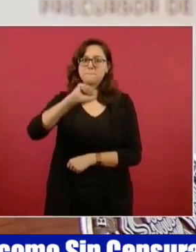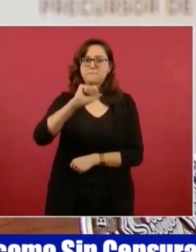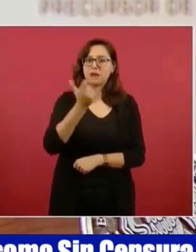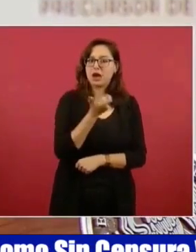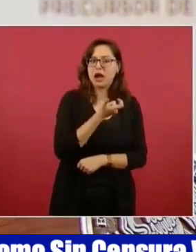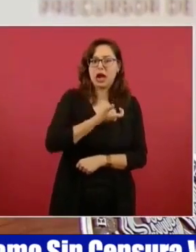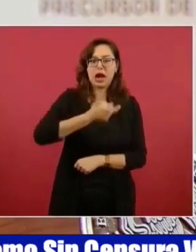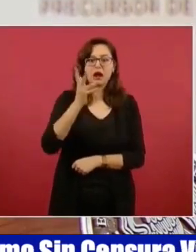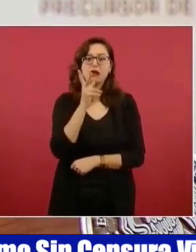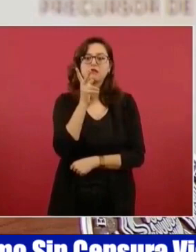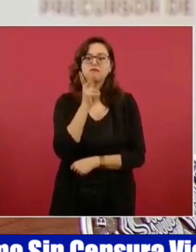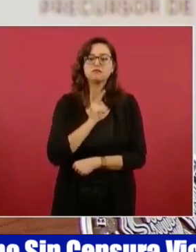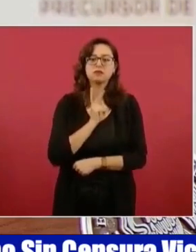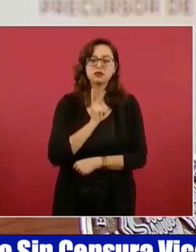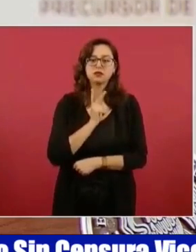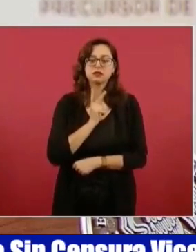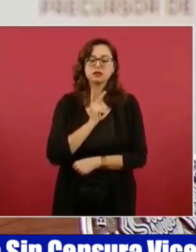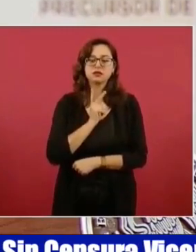Desde luego